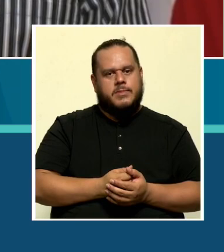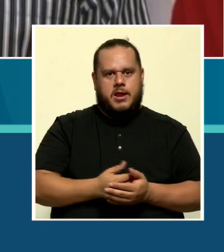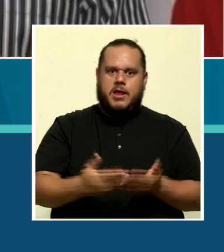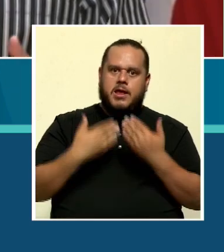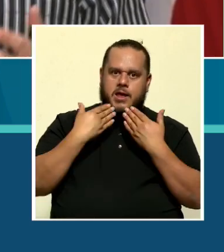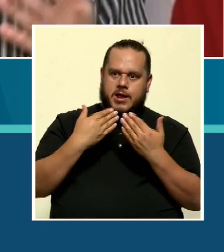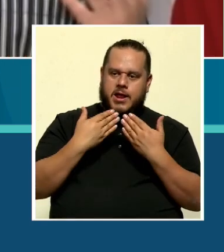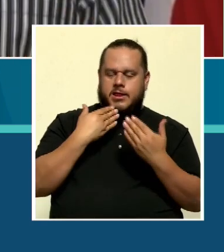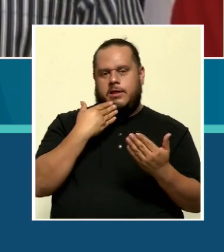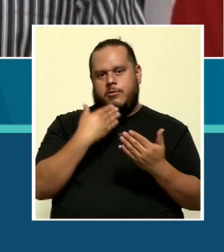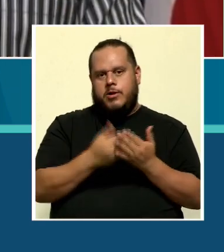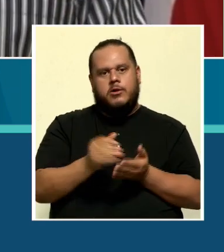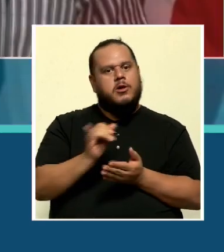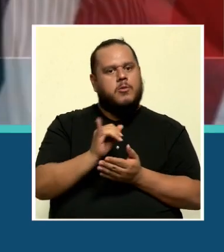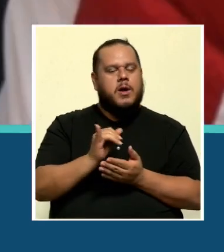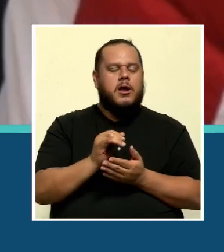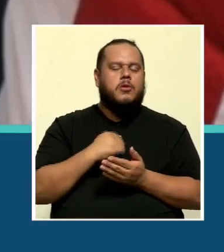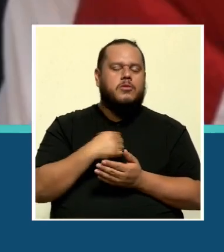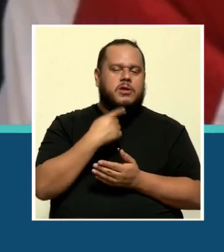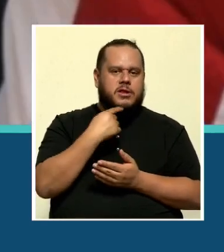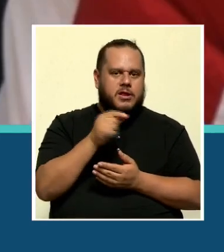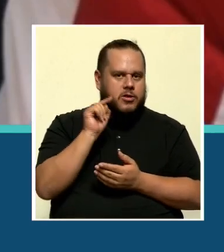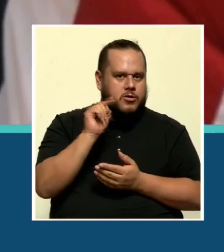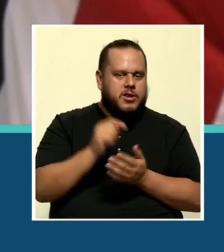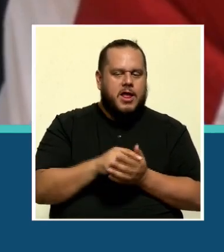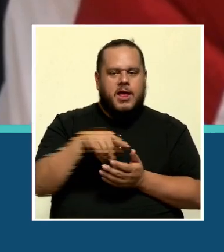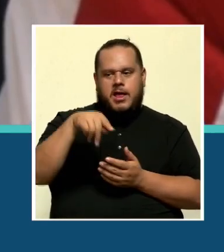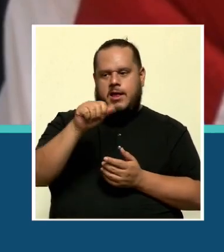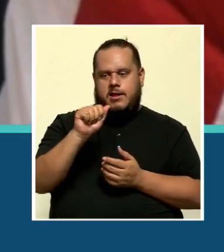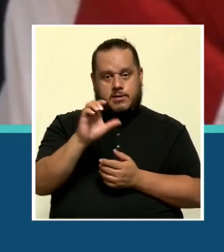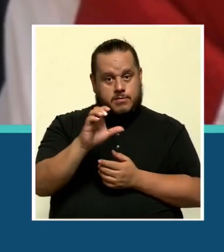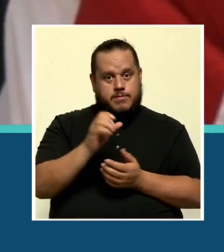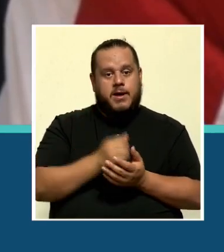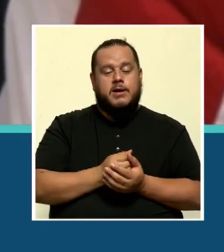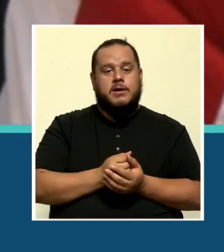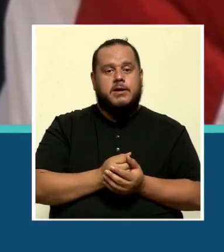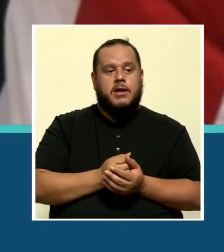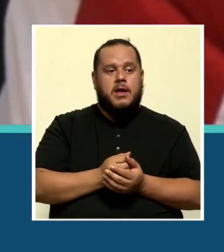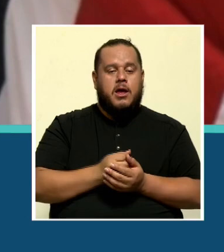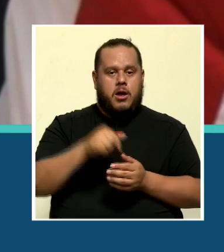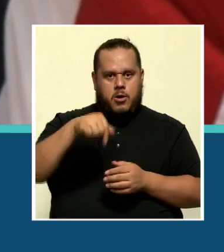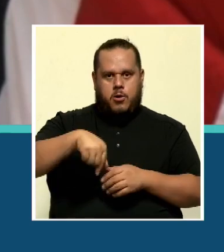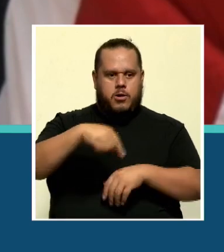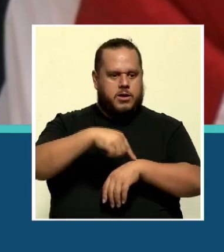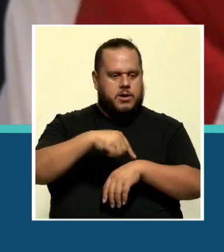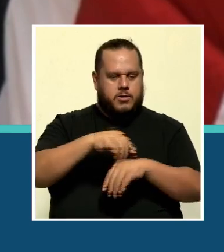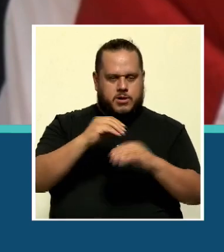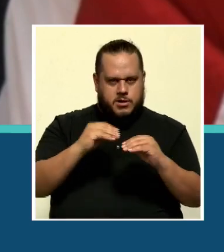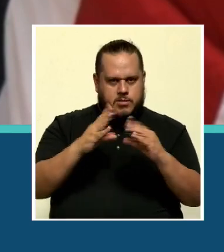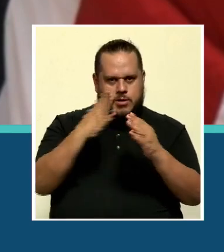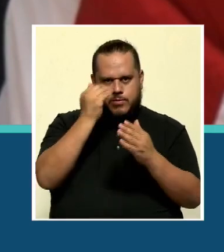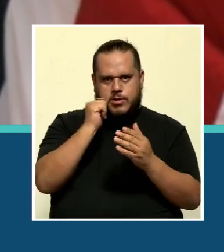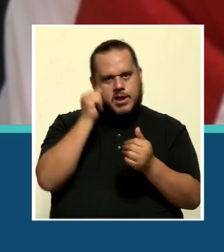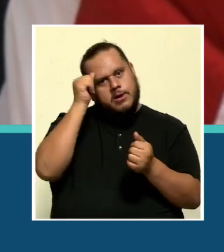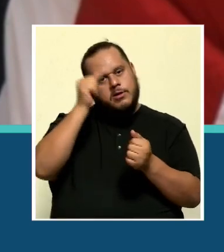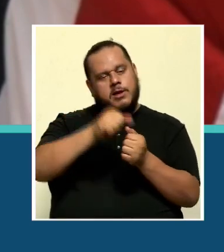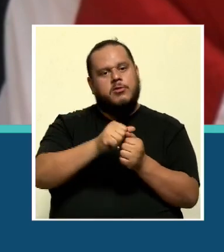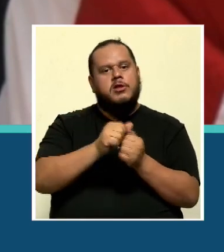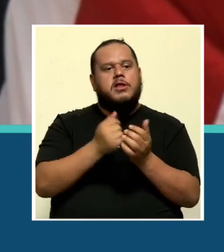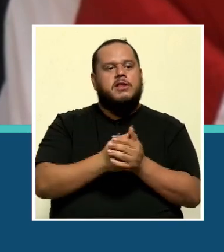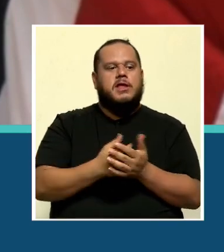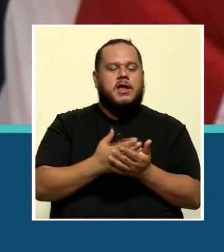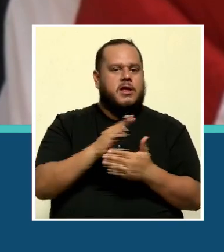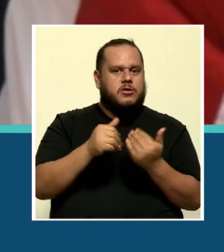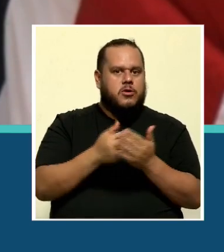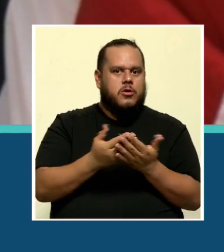Gracias. Bueno, como estaba mencionándolo usted, el Partido Acción Ciudadana hoy en horas de la mañana, porque recordemos que las sesiones